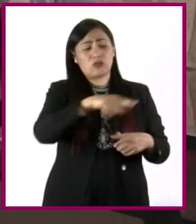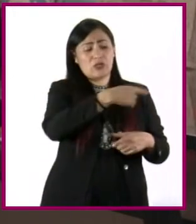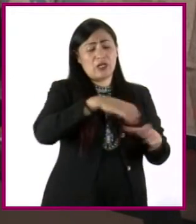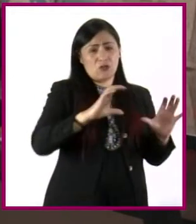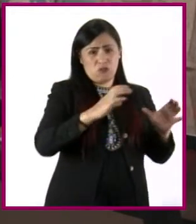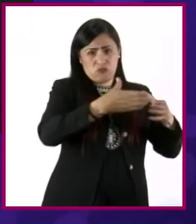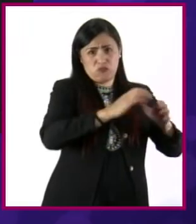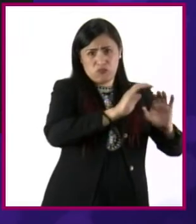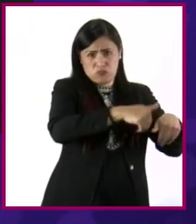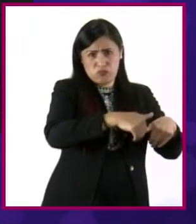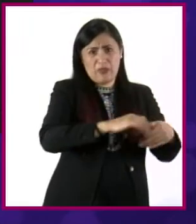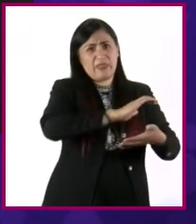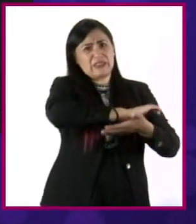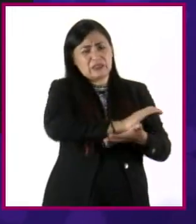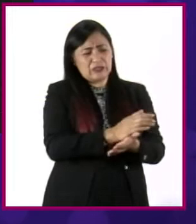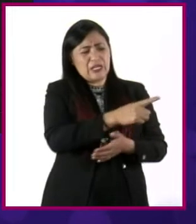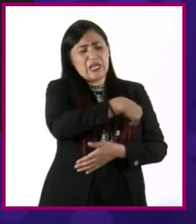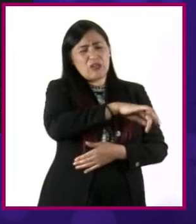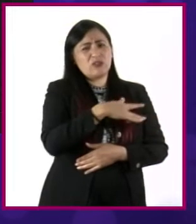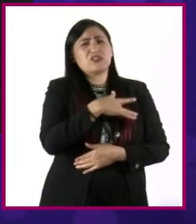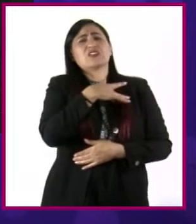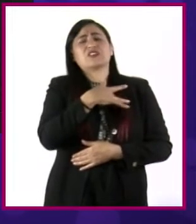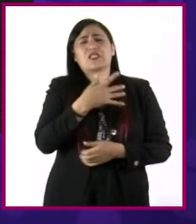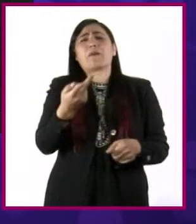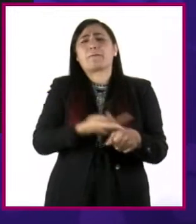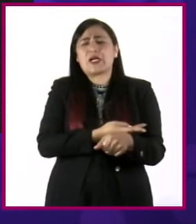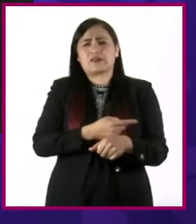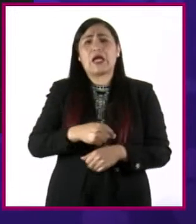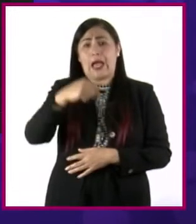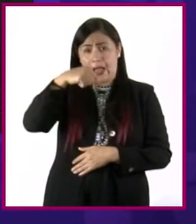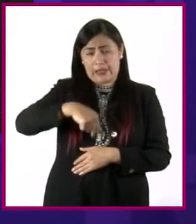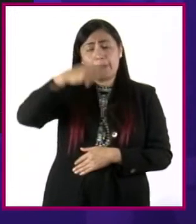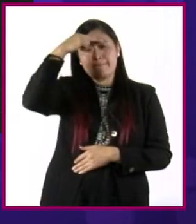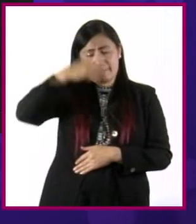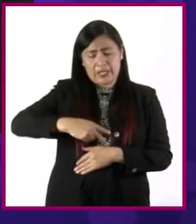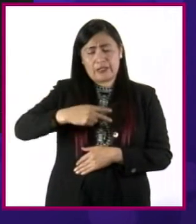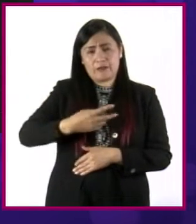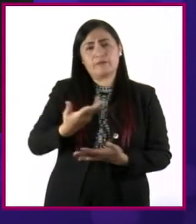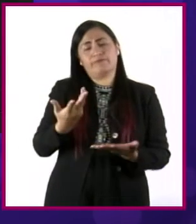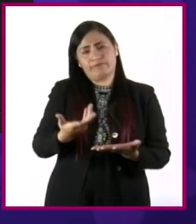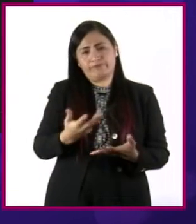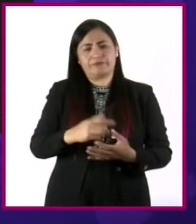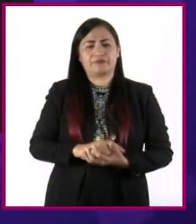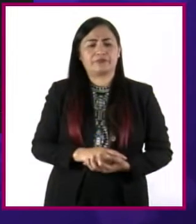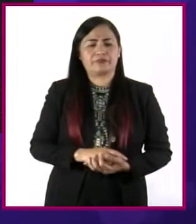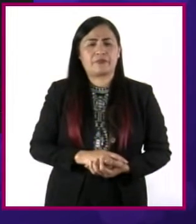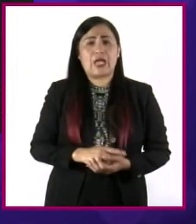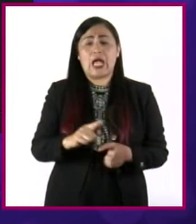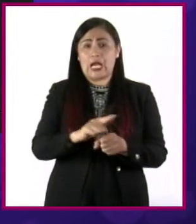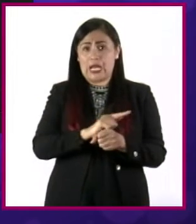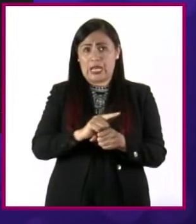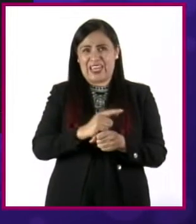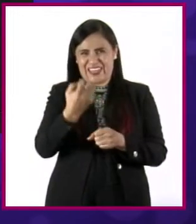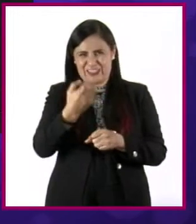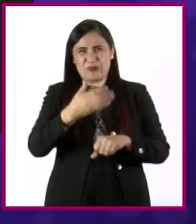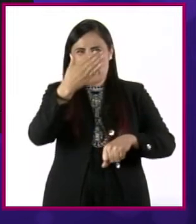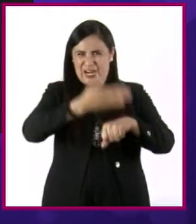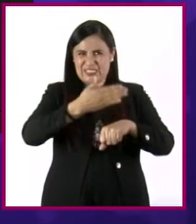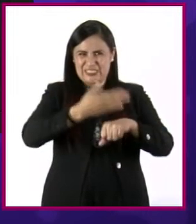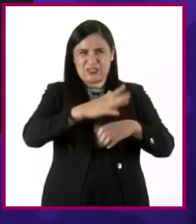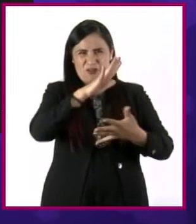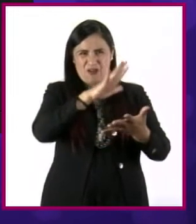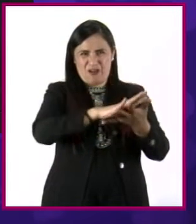a esta comunidad? En países como México, a pesar de que, insisto, la homosexualidad nunca ha sido un delito, a pesar de